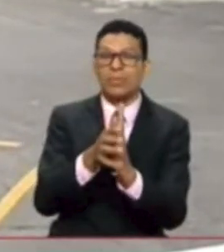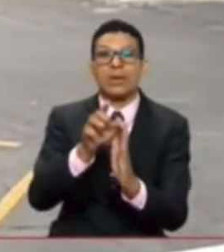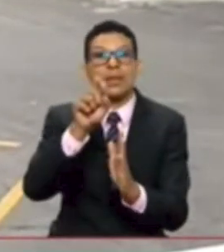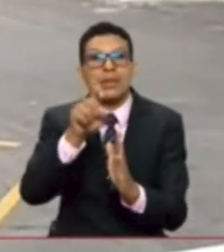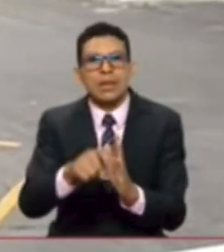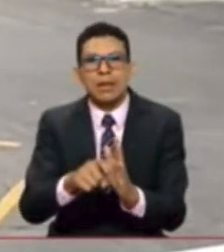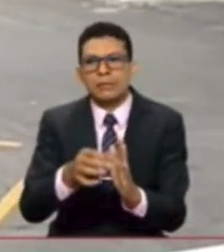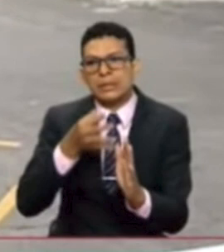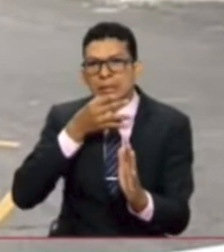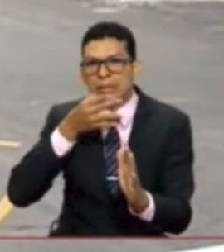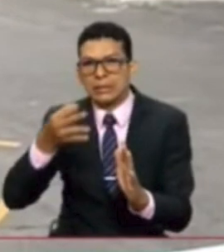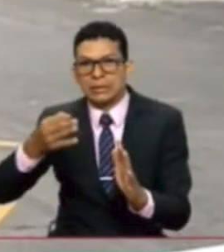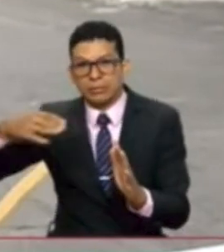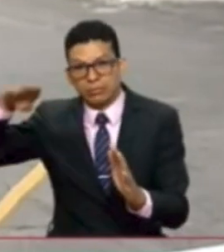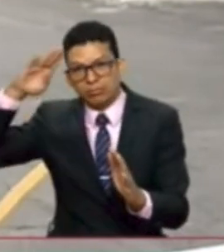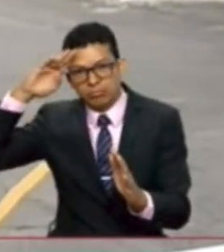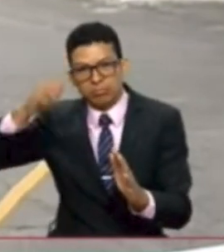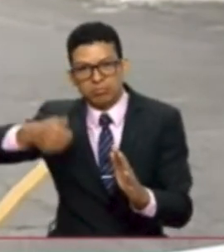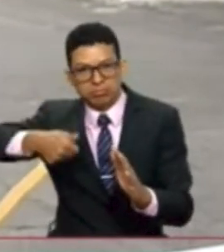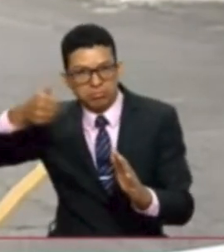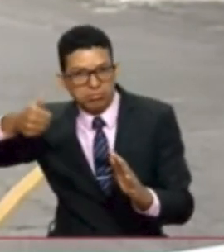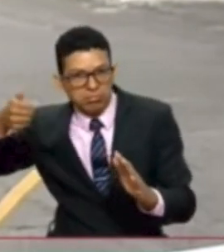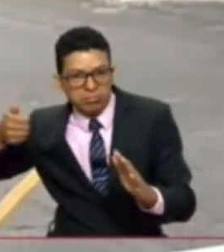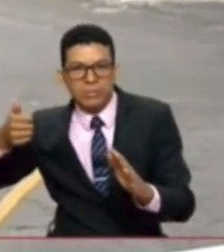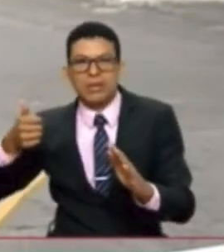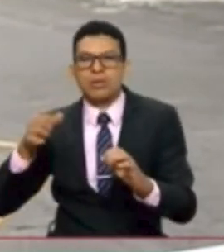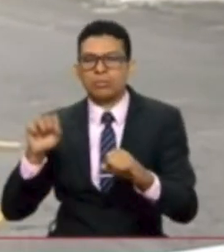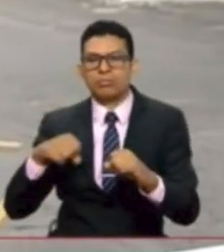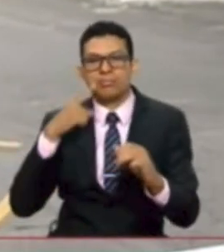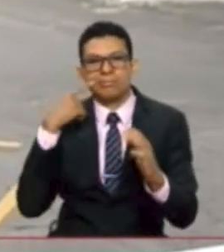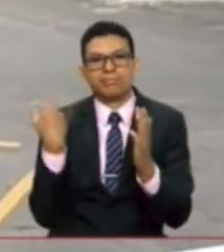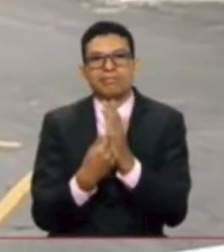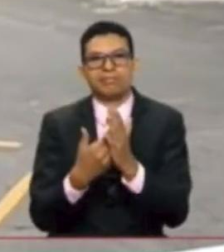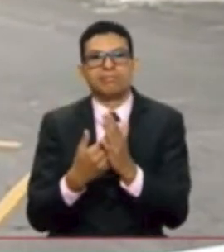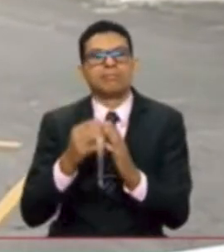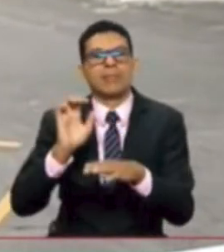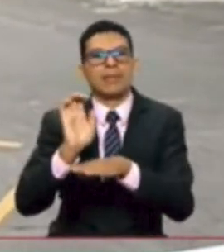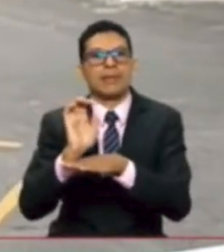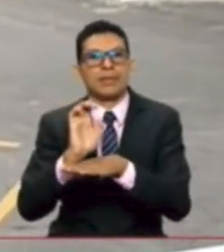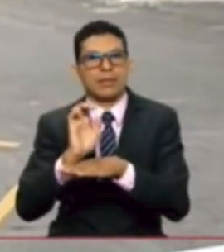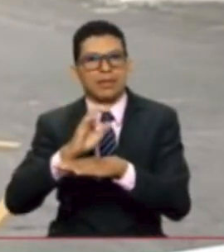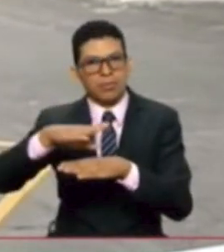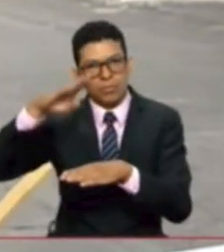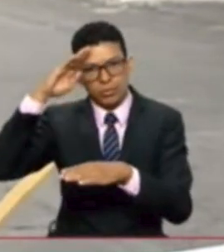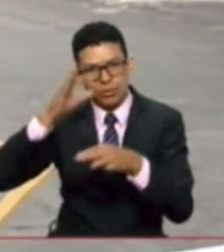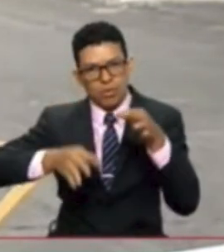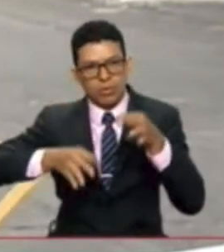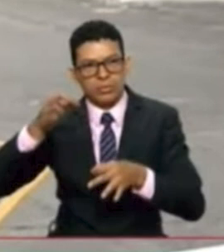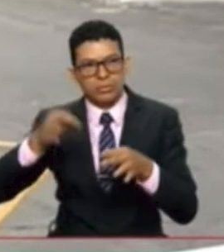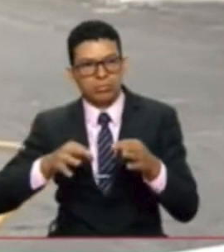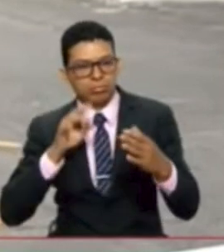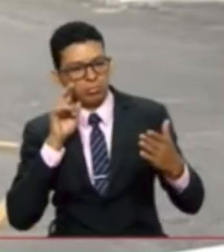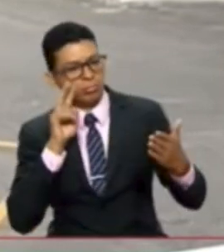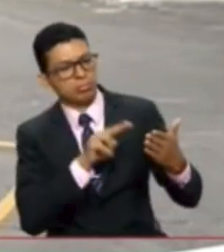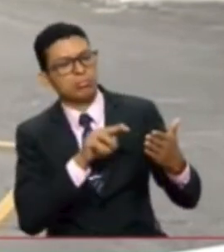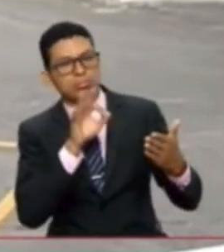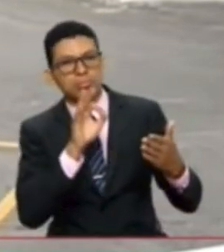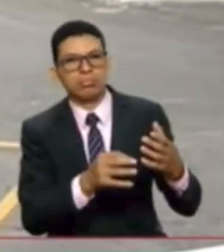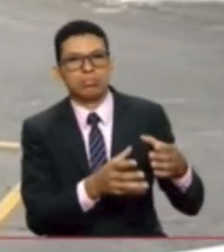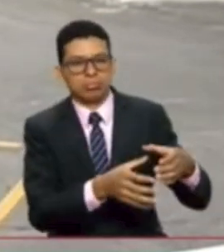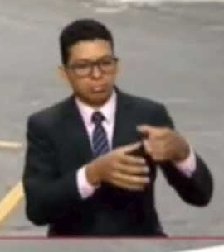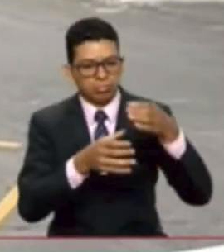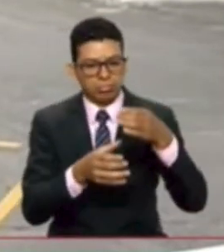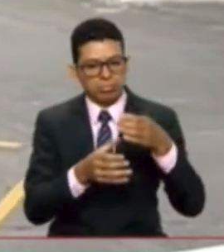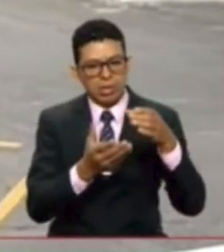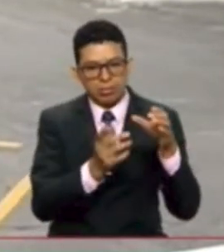informen oportunamente a las autoridades con el fin de poder revisar todas las actividades de policía judicial y de nuestra modalidad de violencia comunitaria